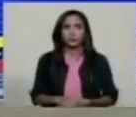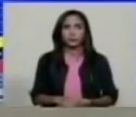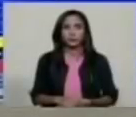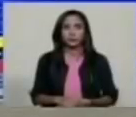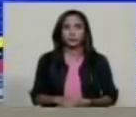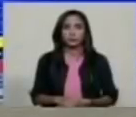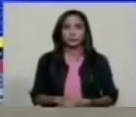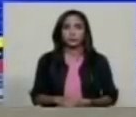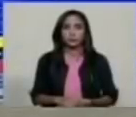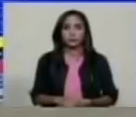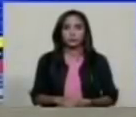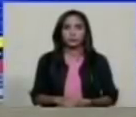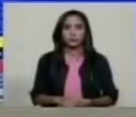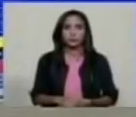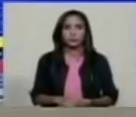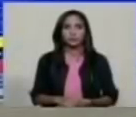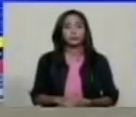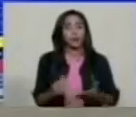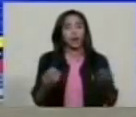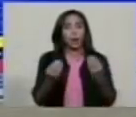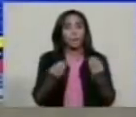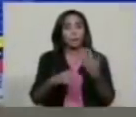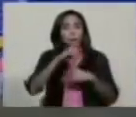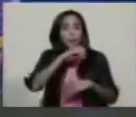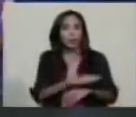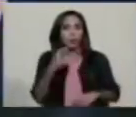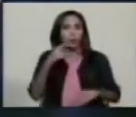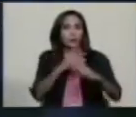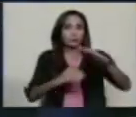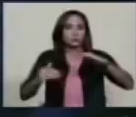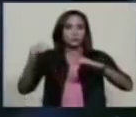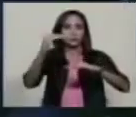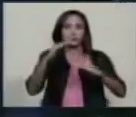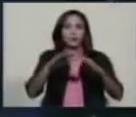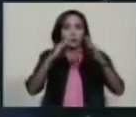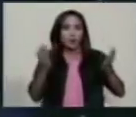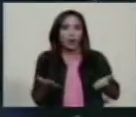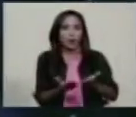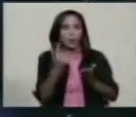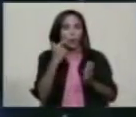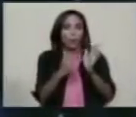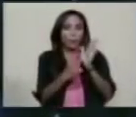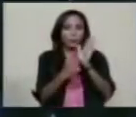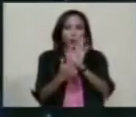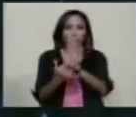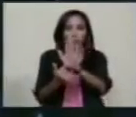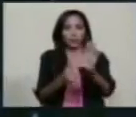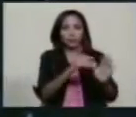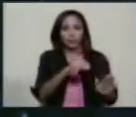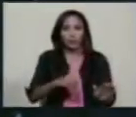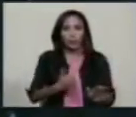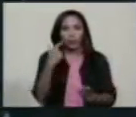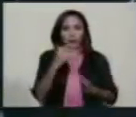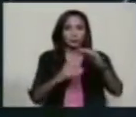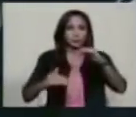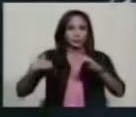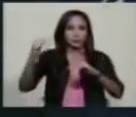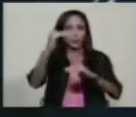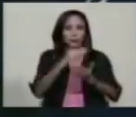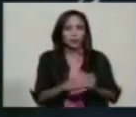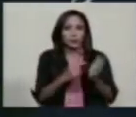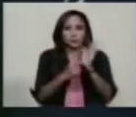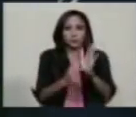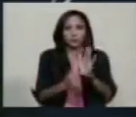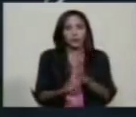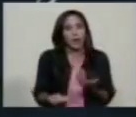China es una de las primeras grandes potencias en la historia de la humanidad que va demostrando que se puede ser gran potencia sin